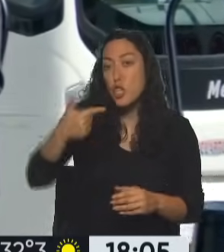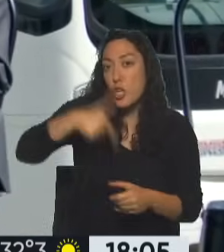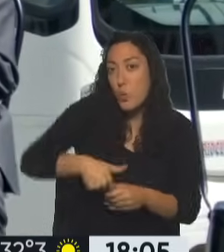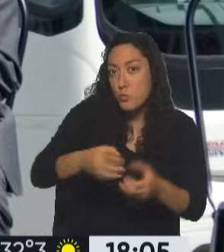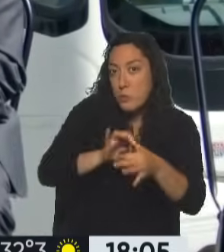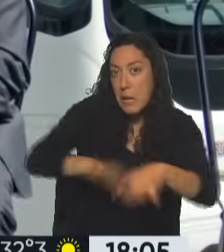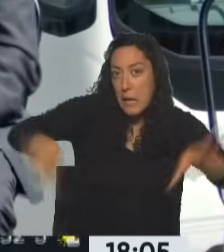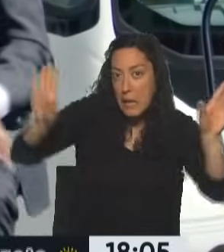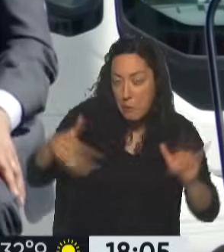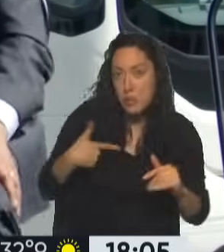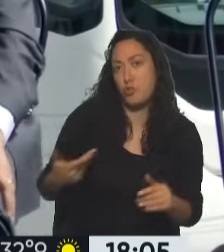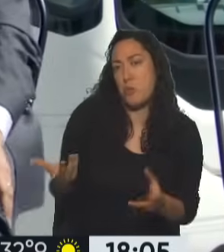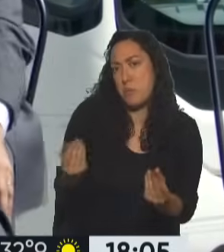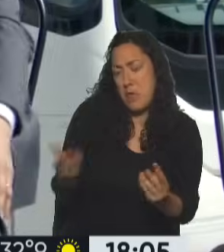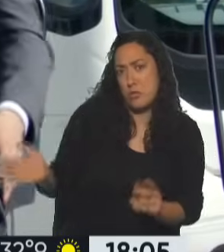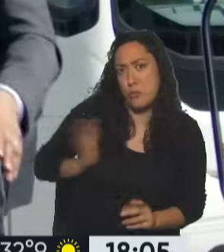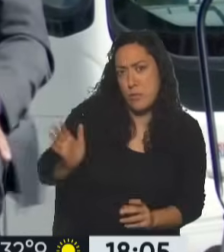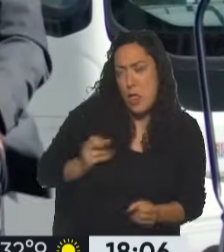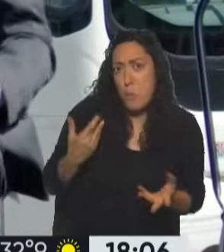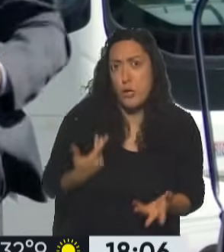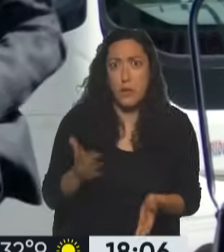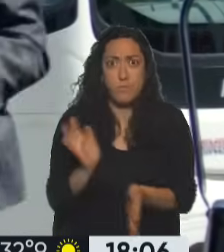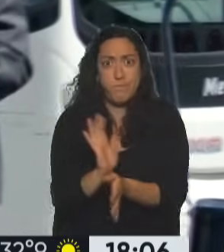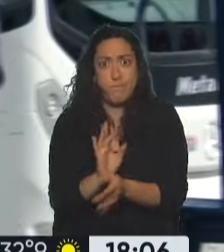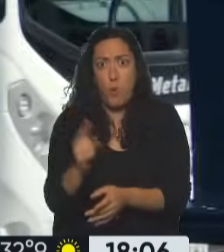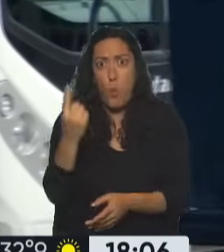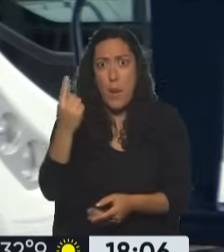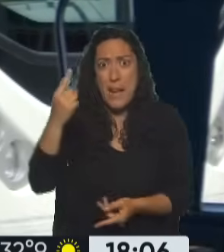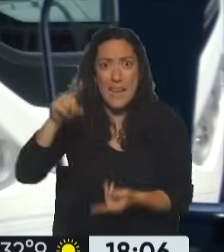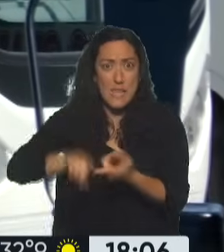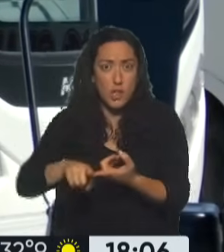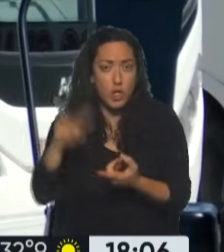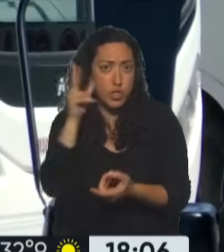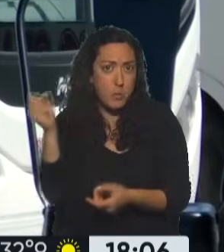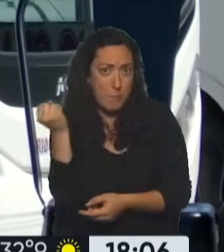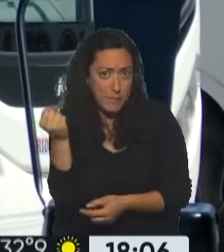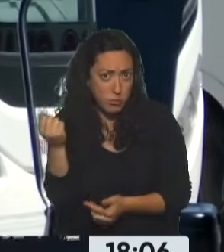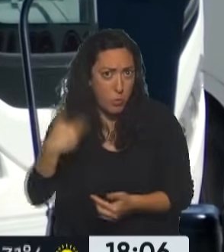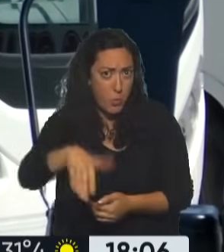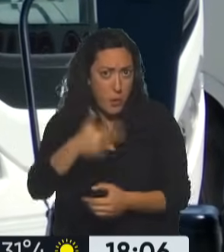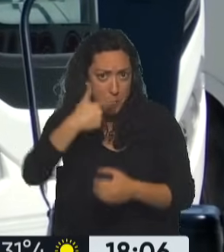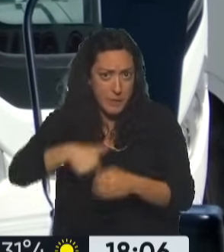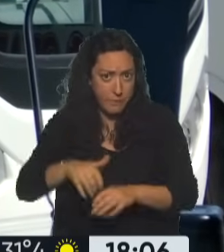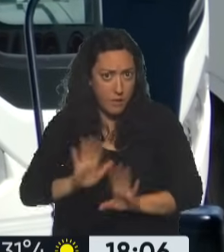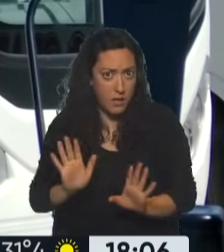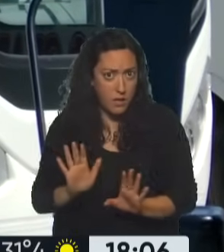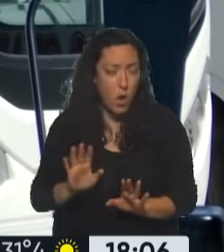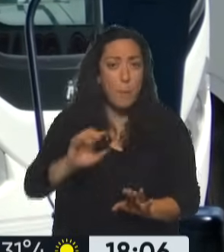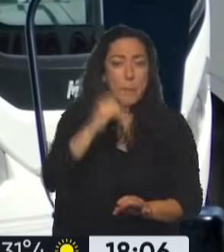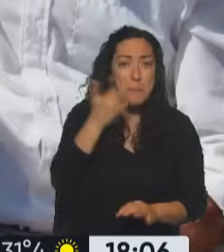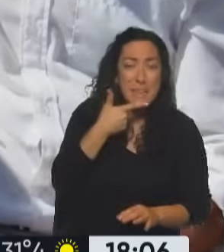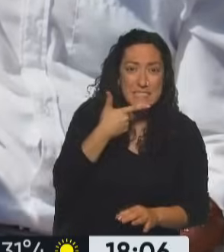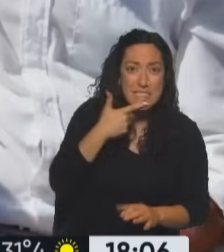combustible. ¿Por qué llevar el litro de nafta a 800 pesos? Es condenar a la pyme y a